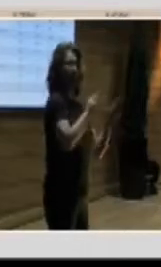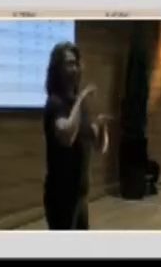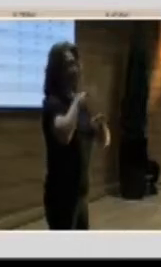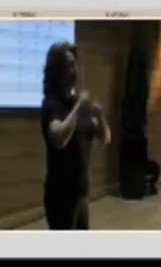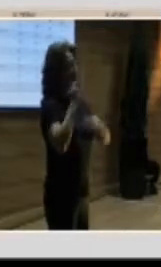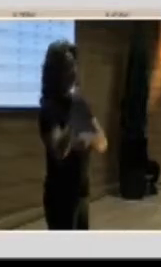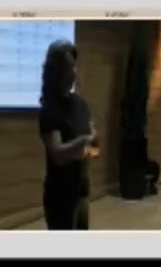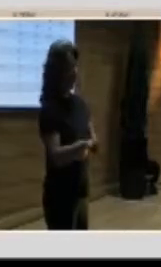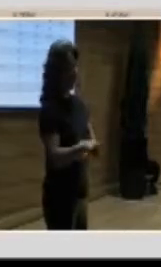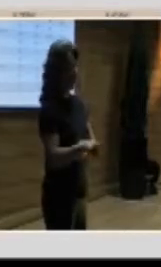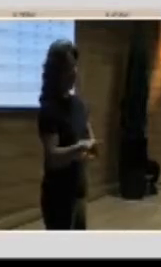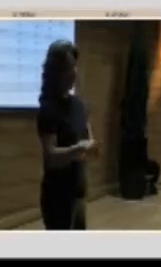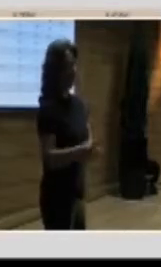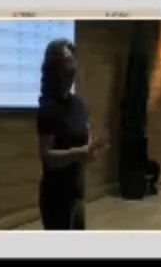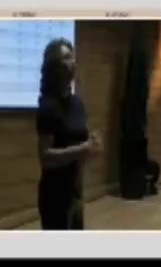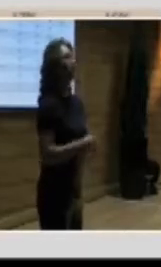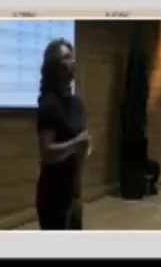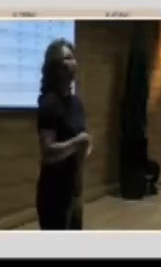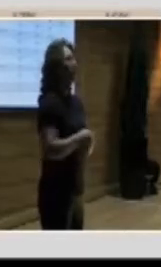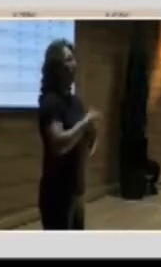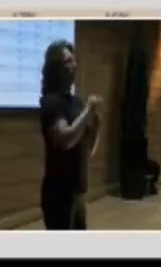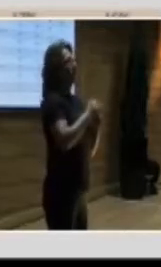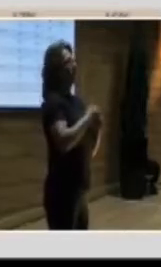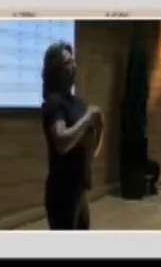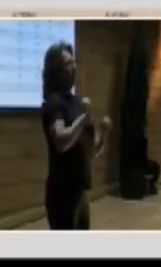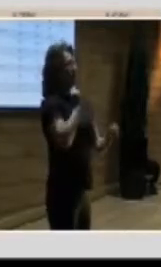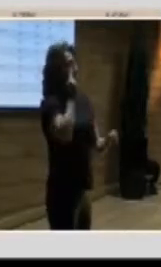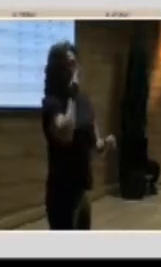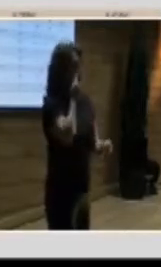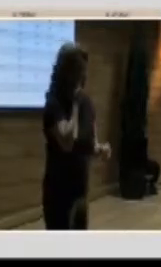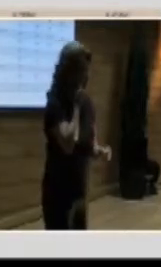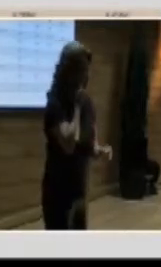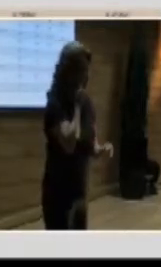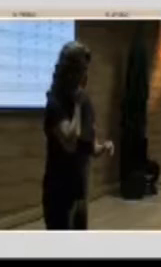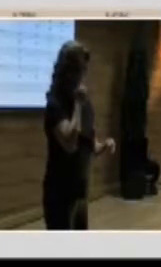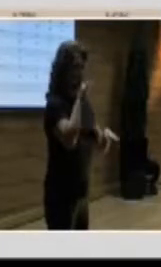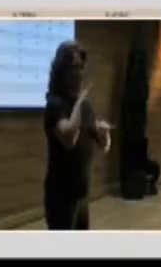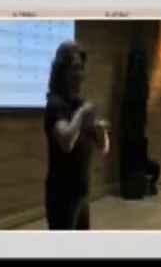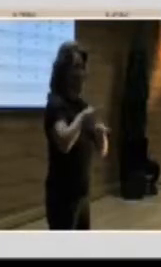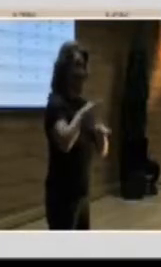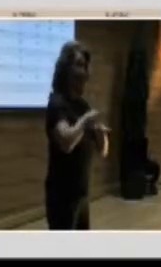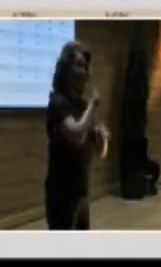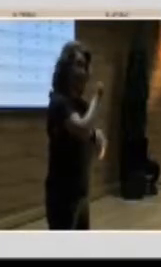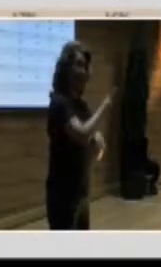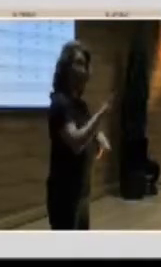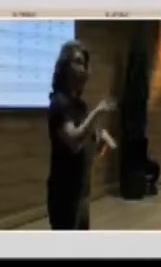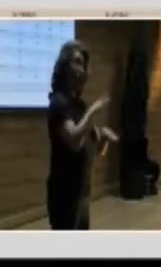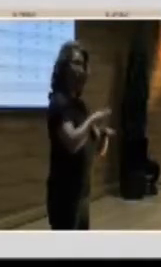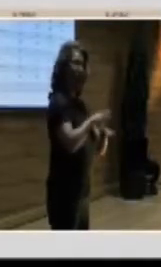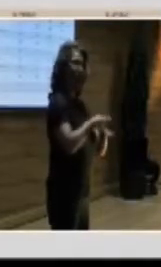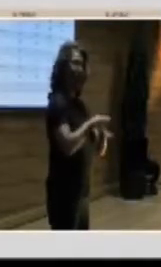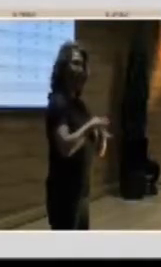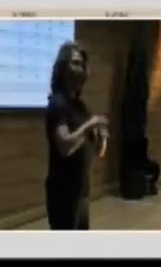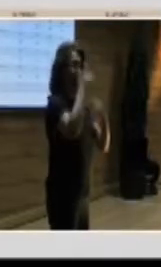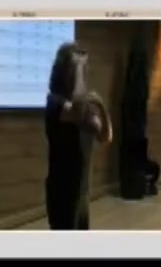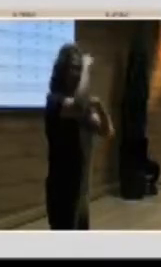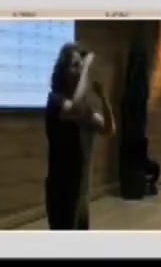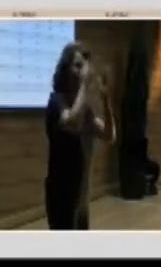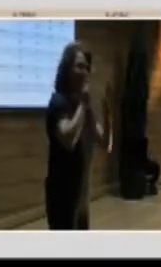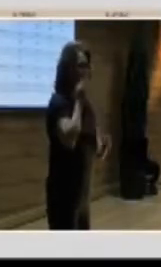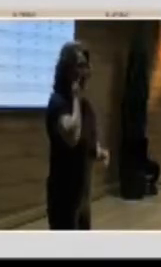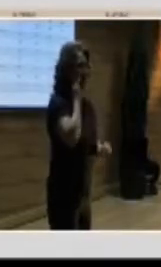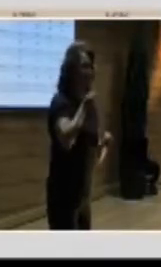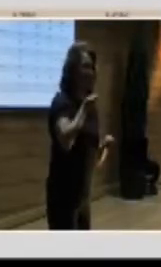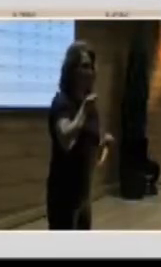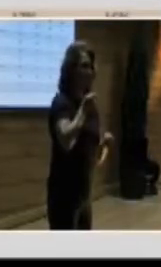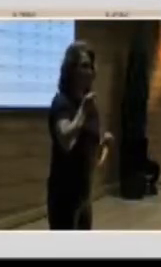del retraso en el diagnóstico está en que los médicos no están, déjenme que lo diga así, al loro, vigilantes de